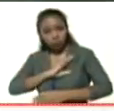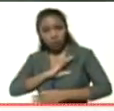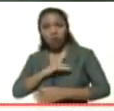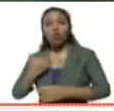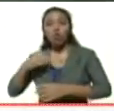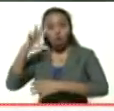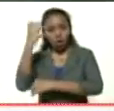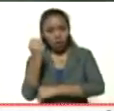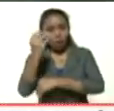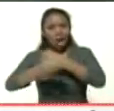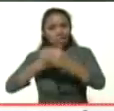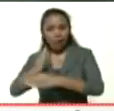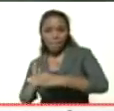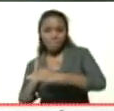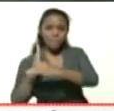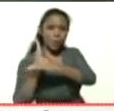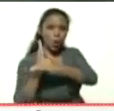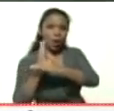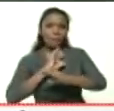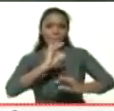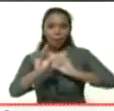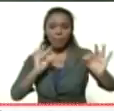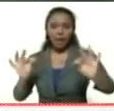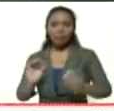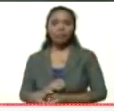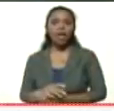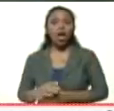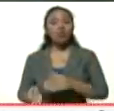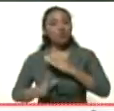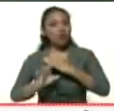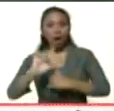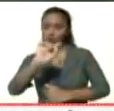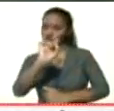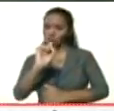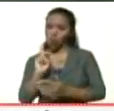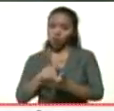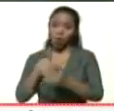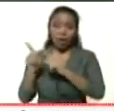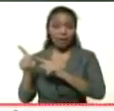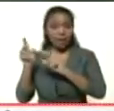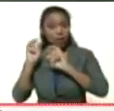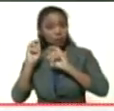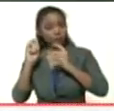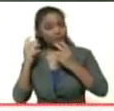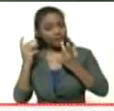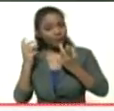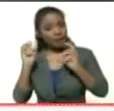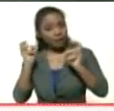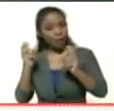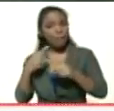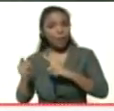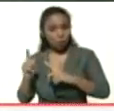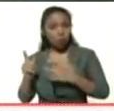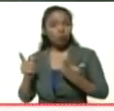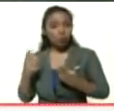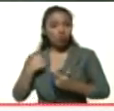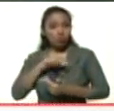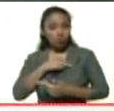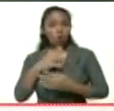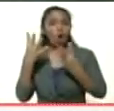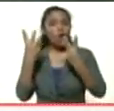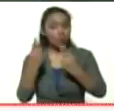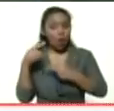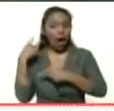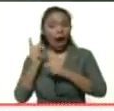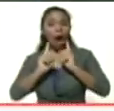interrumpir la cadena de transmisión. Todavía no hemos llegado a esa etapa, aun cuando los números arrojan